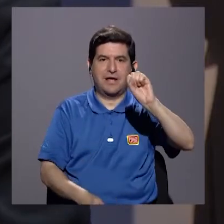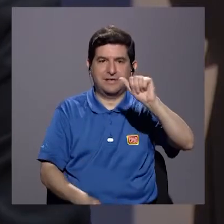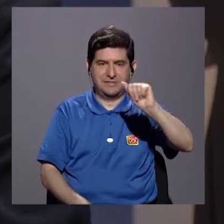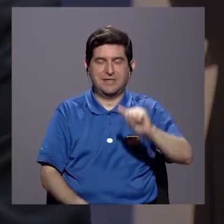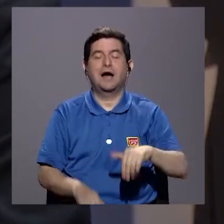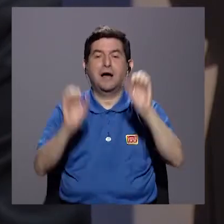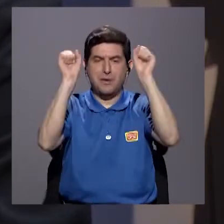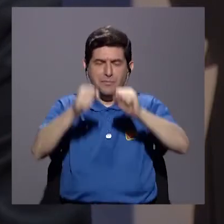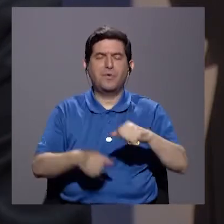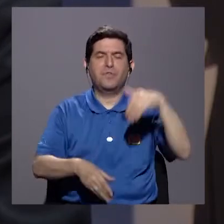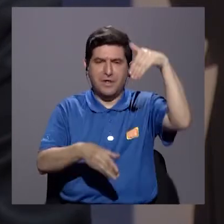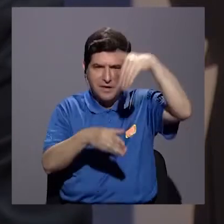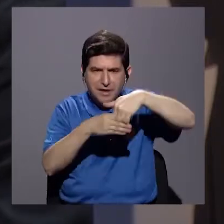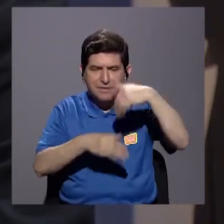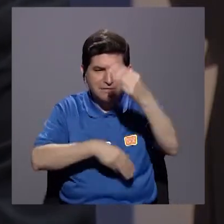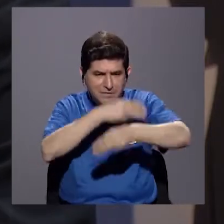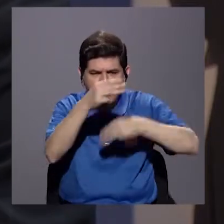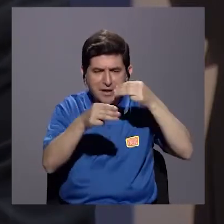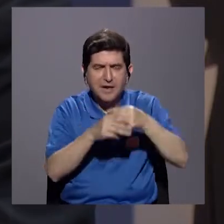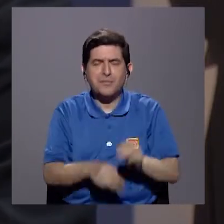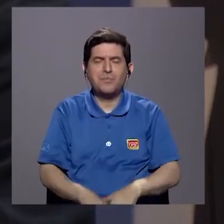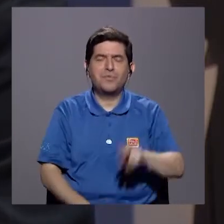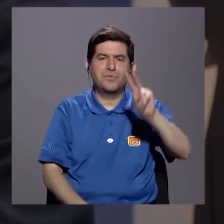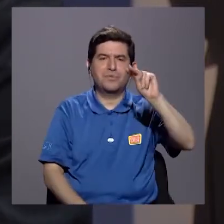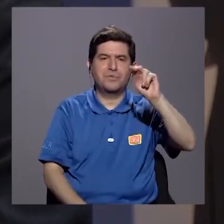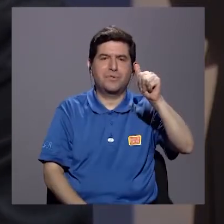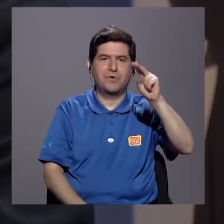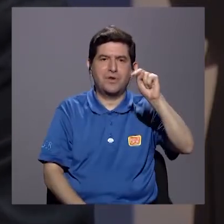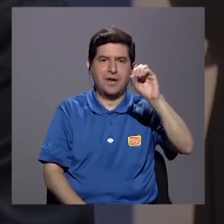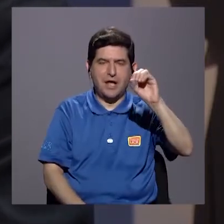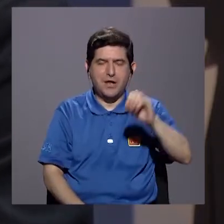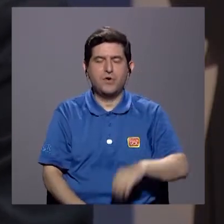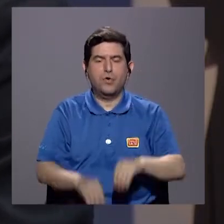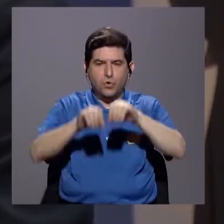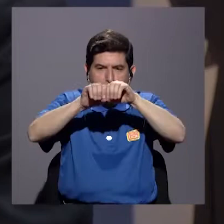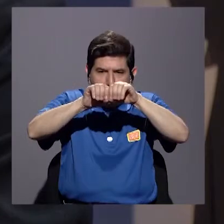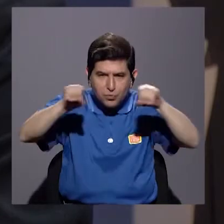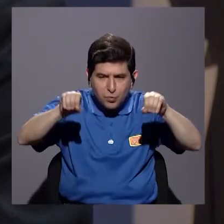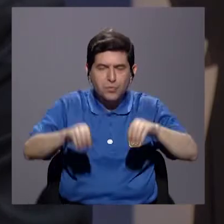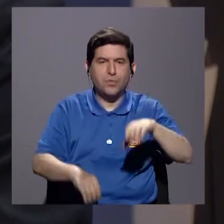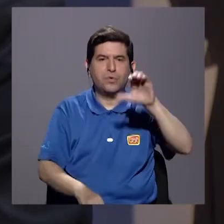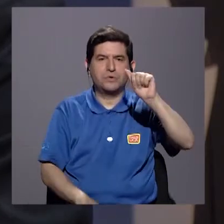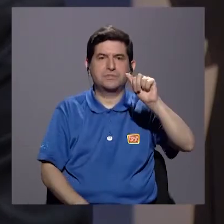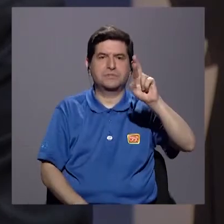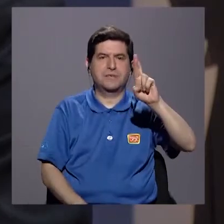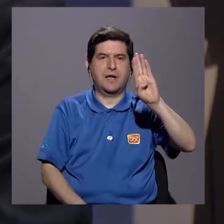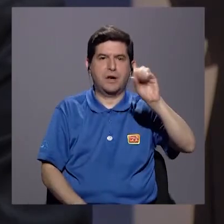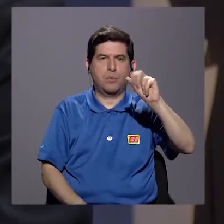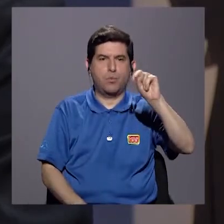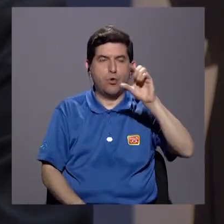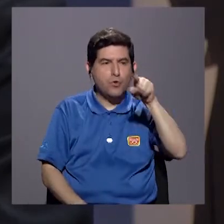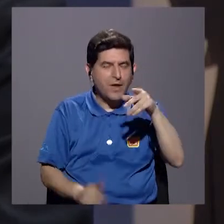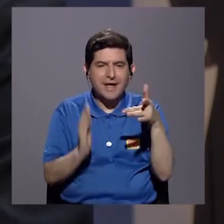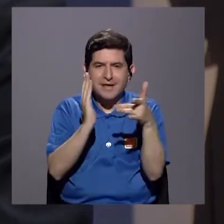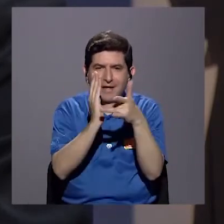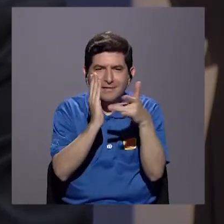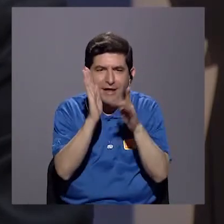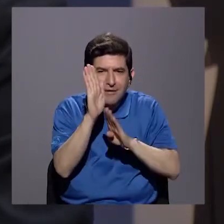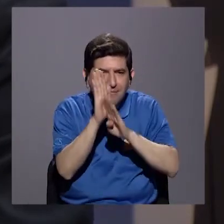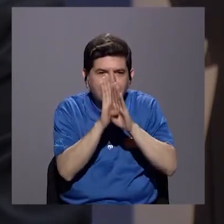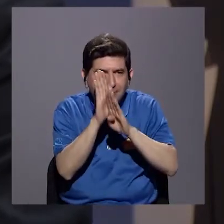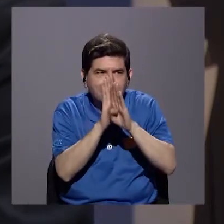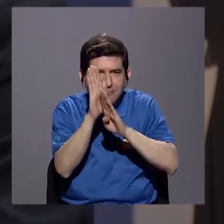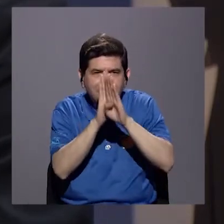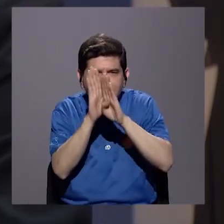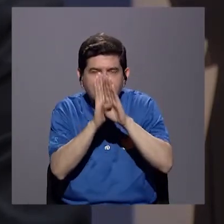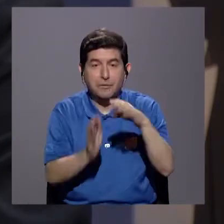logramos entrarle al mundo de los nanotubos de carbono inicialmente. Ella tenía una tecnología que había desarrollado la NASA,